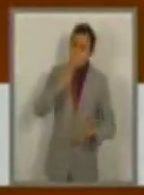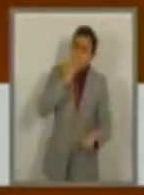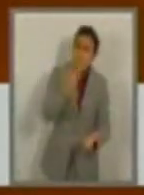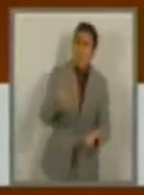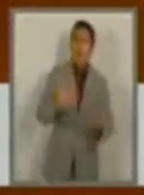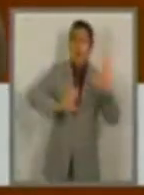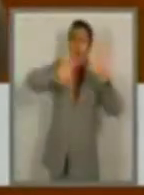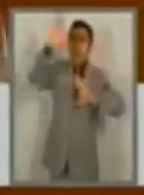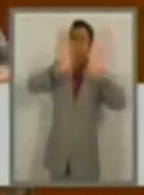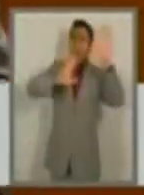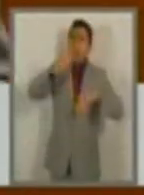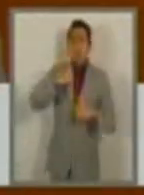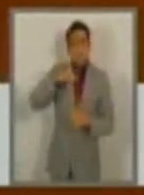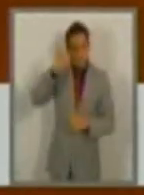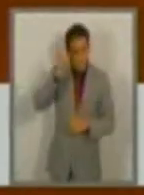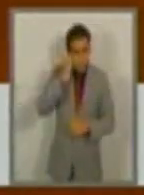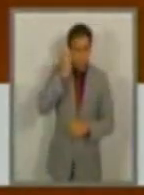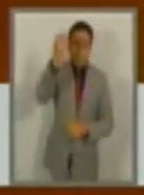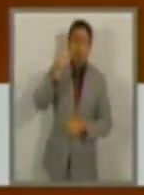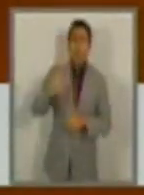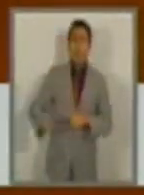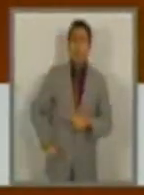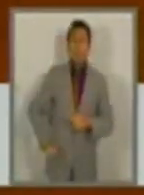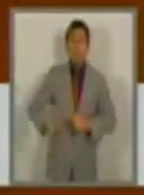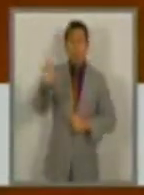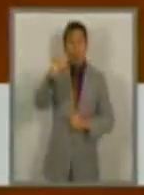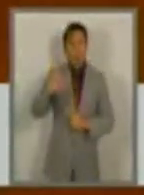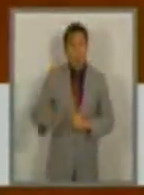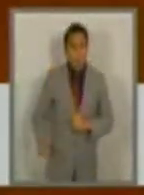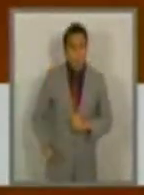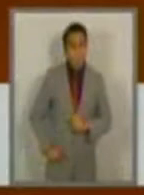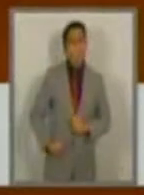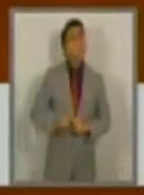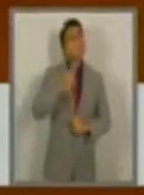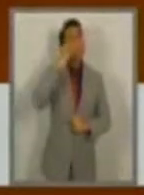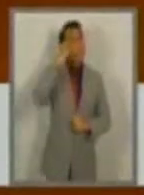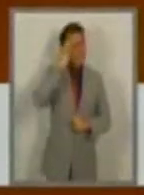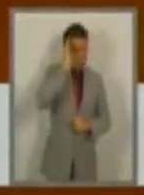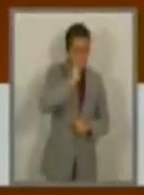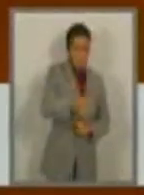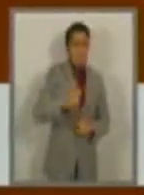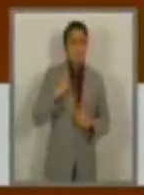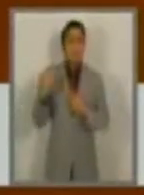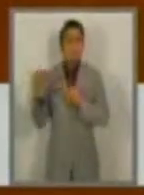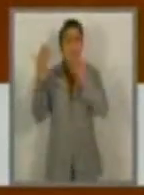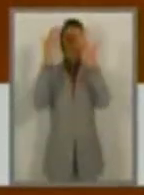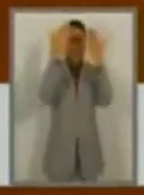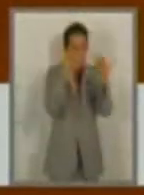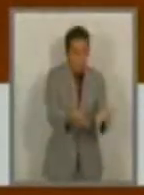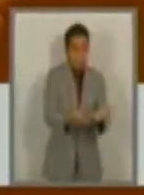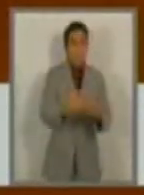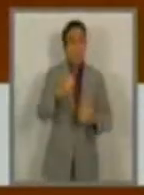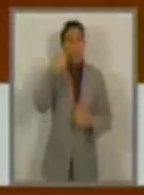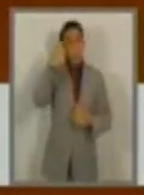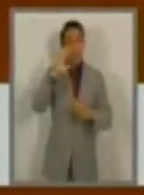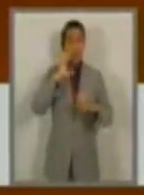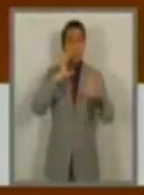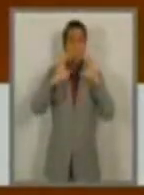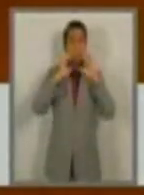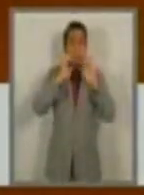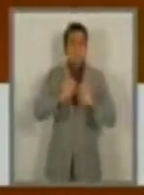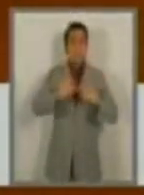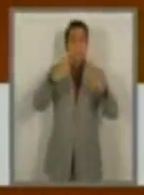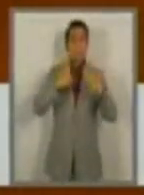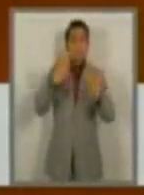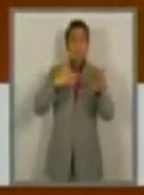haciendo. Y cuando el gobierno decide emprender una campaña para informar de los logros, resulta que ya es